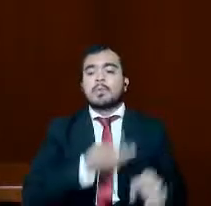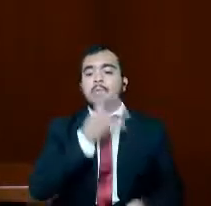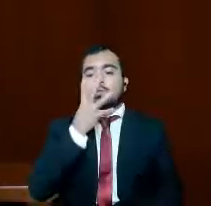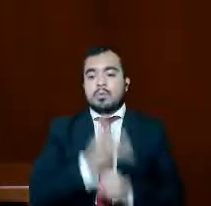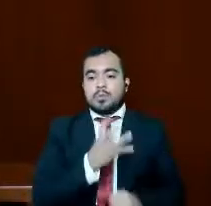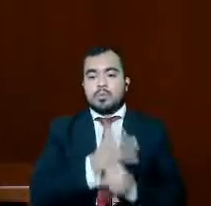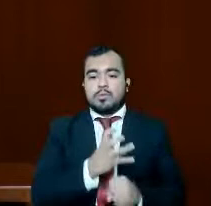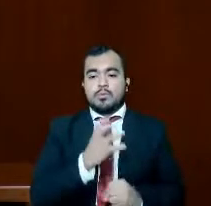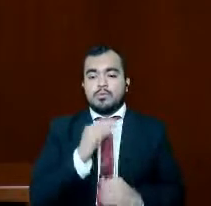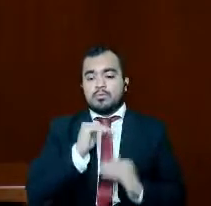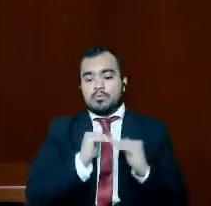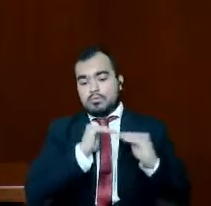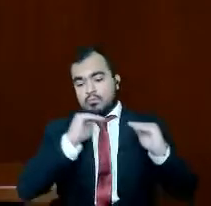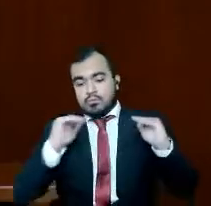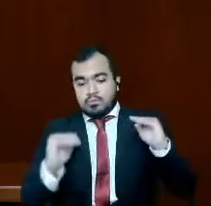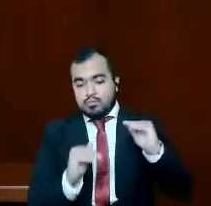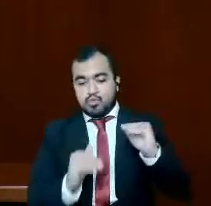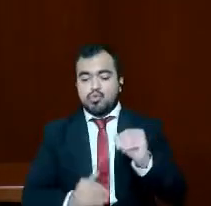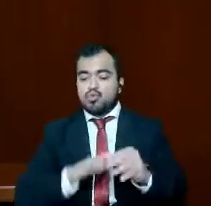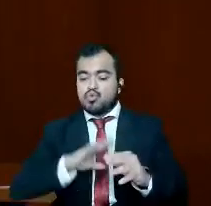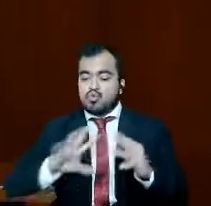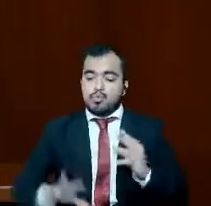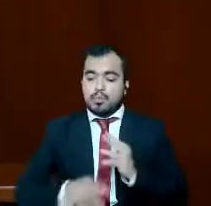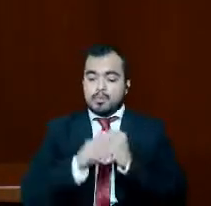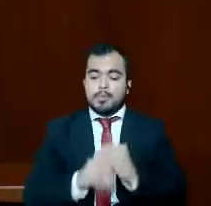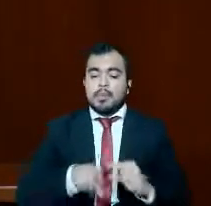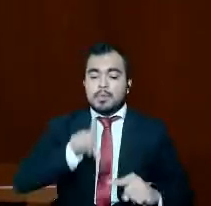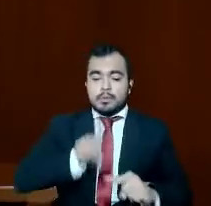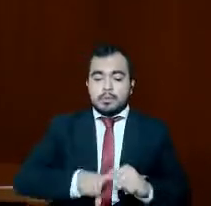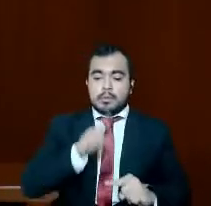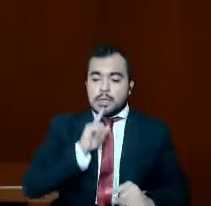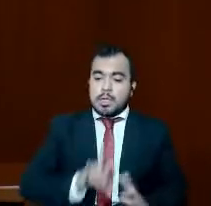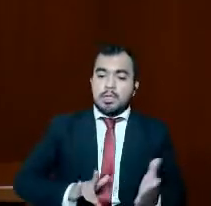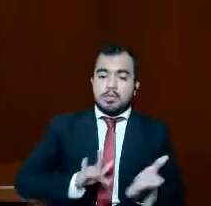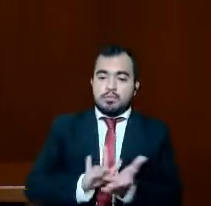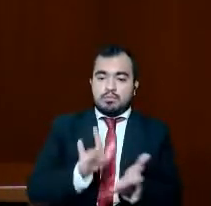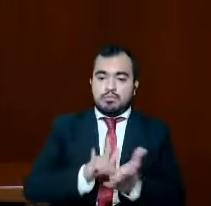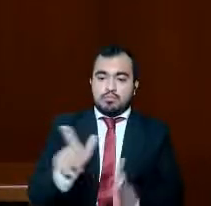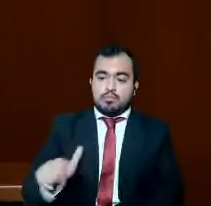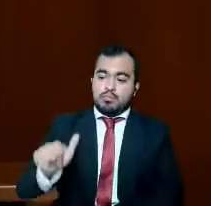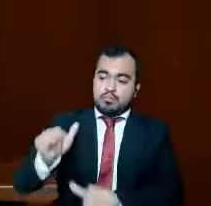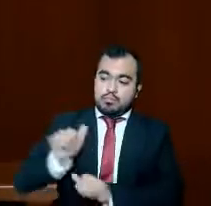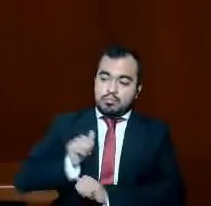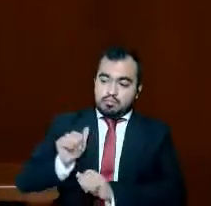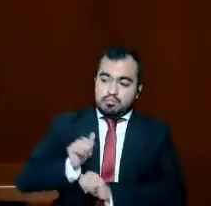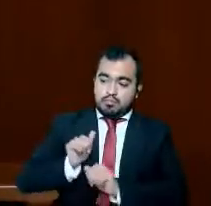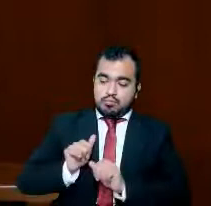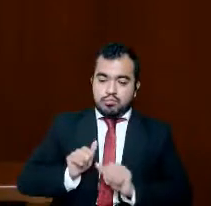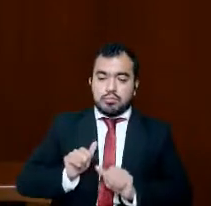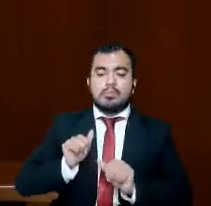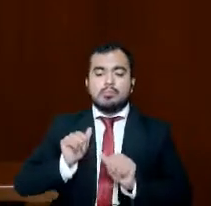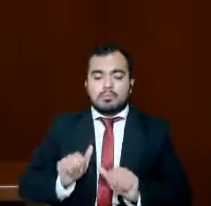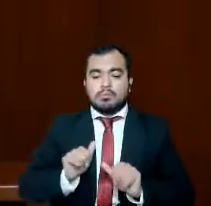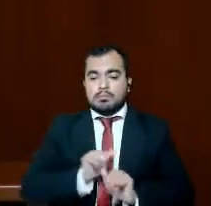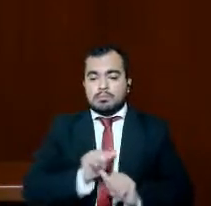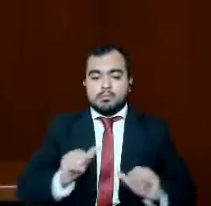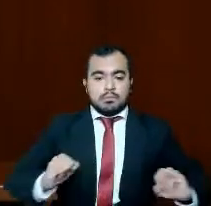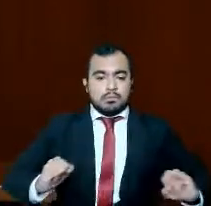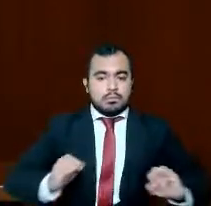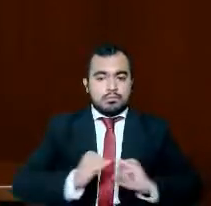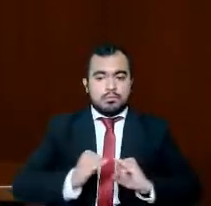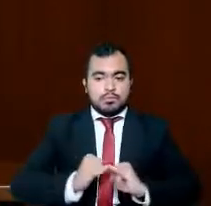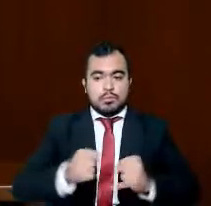y complementaria, de forma tal que las labores de apoyo de la Fuerza Armada preste a las instituciones de seguridad